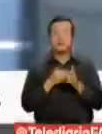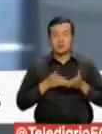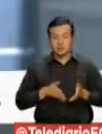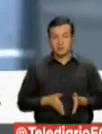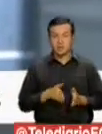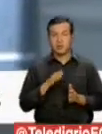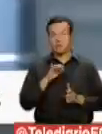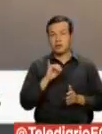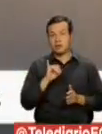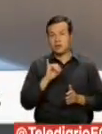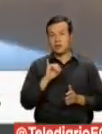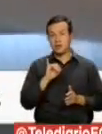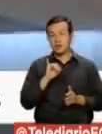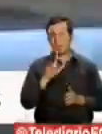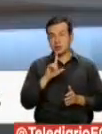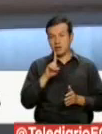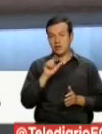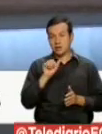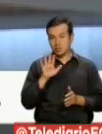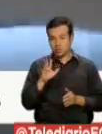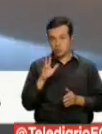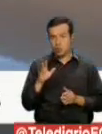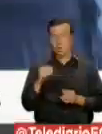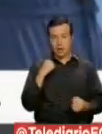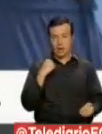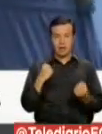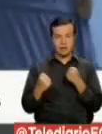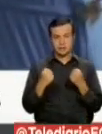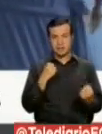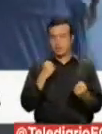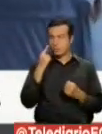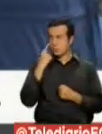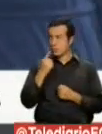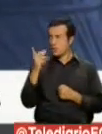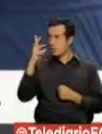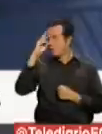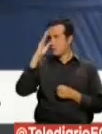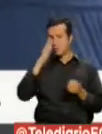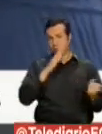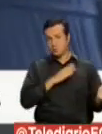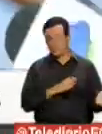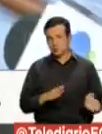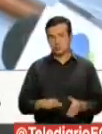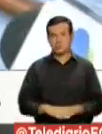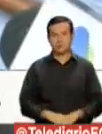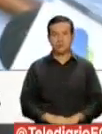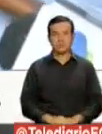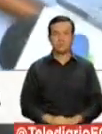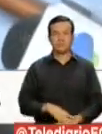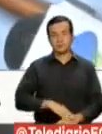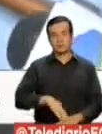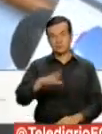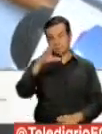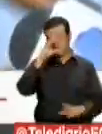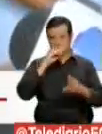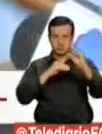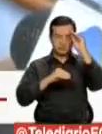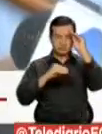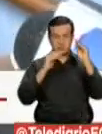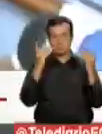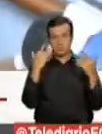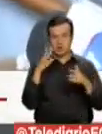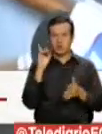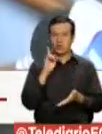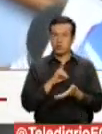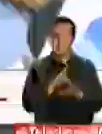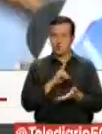Hilda Ayala. Durante sus ejercicios de dilatación nos comentó lo aprendido en el embarazo. He aprendido a las señales que me han dado